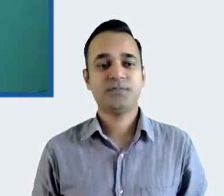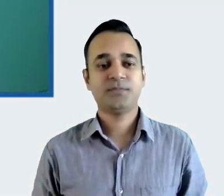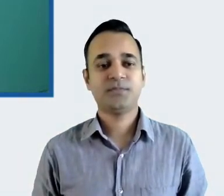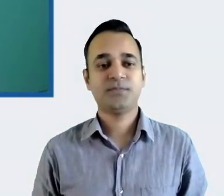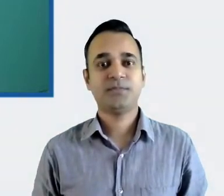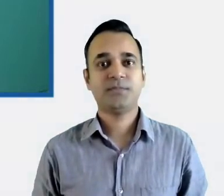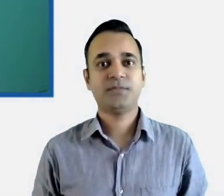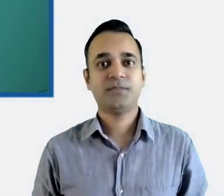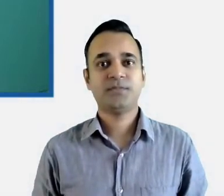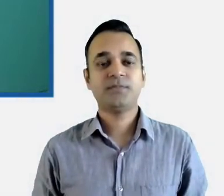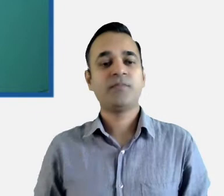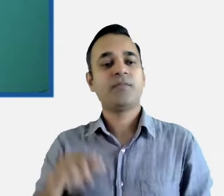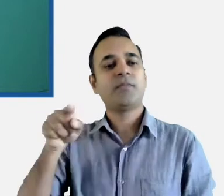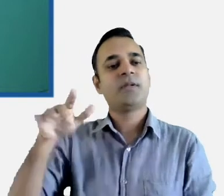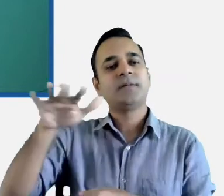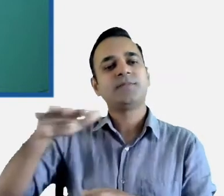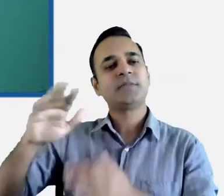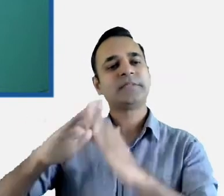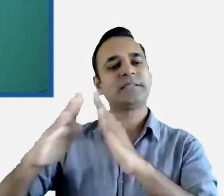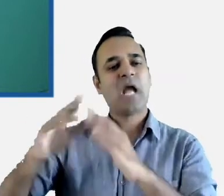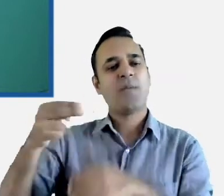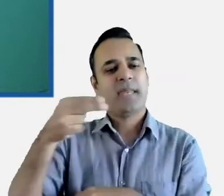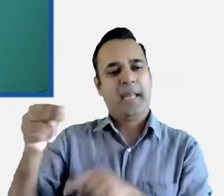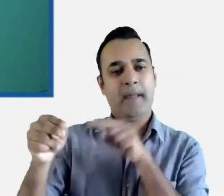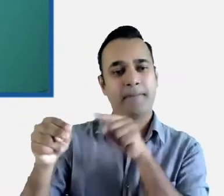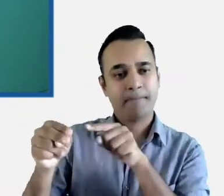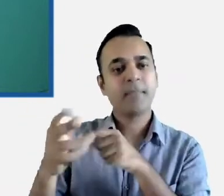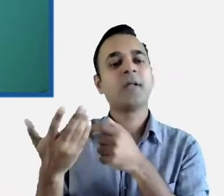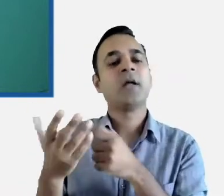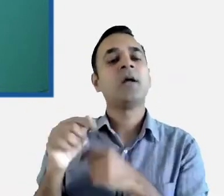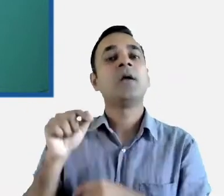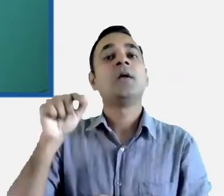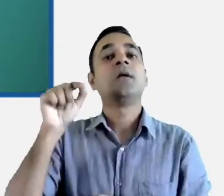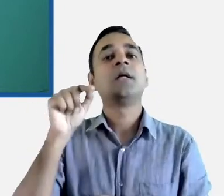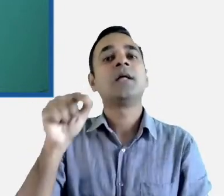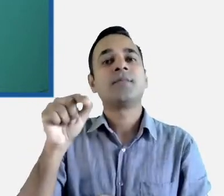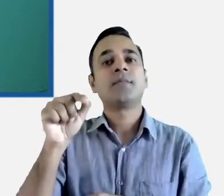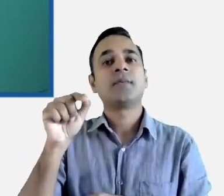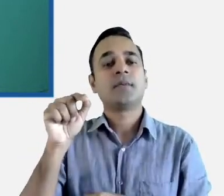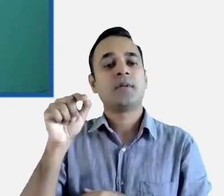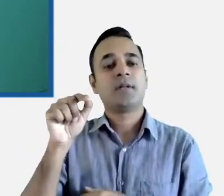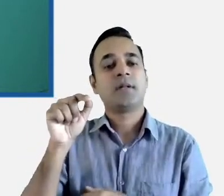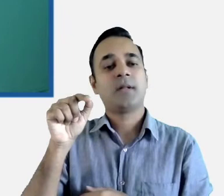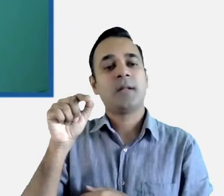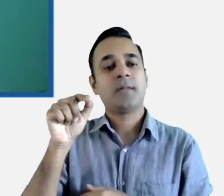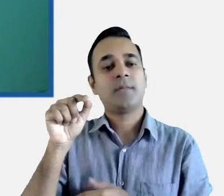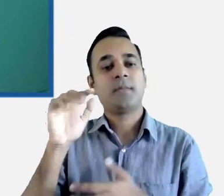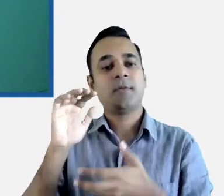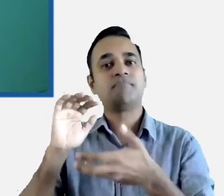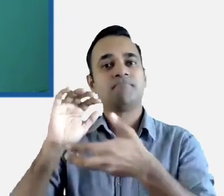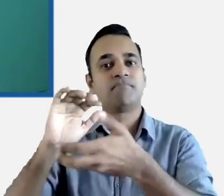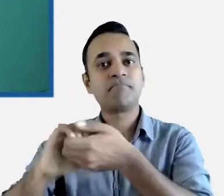nos enfrenta a grandes desafíos en materia de desastres ambientales y esperamos poder proyectar esto